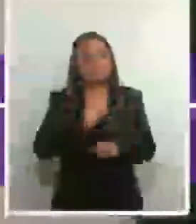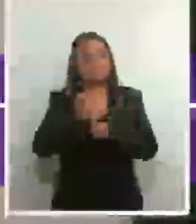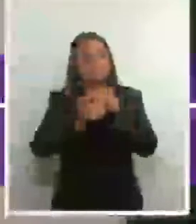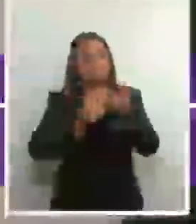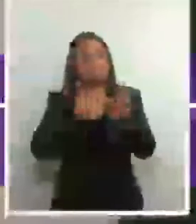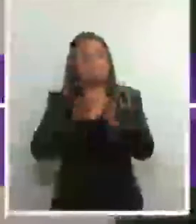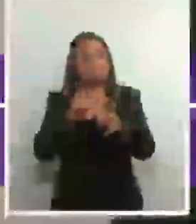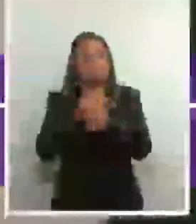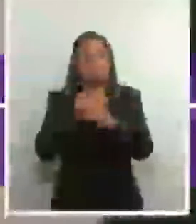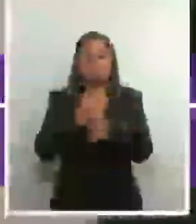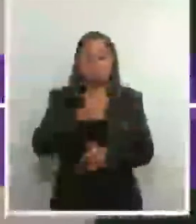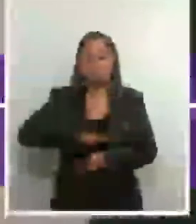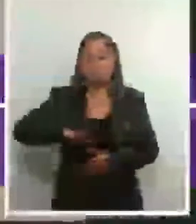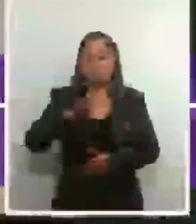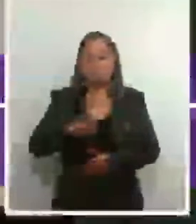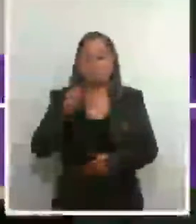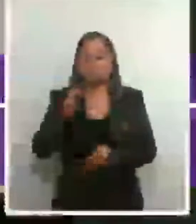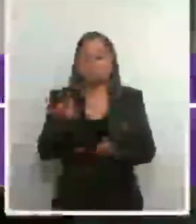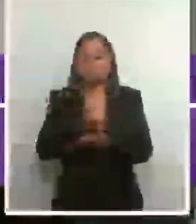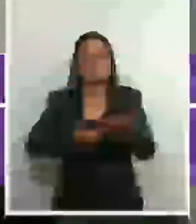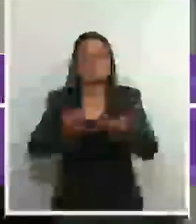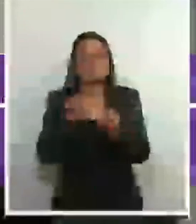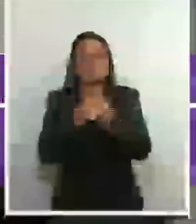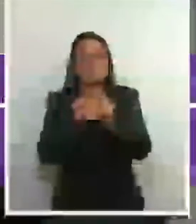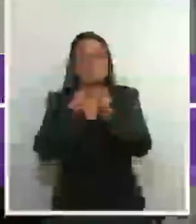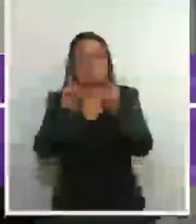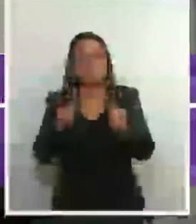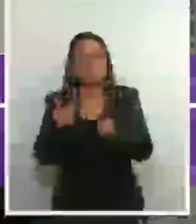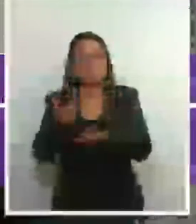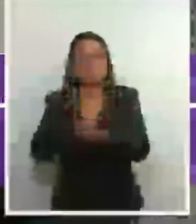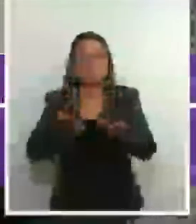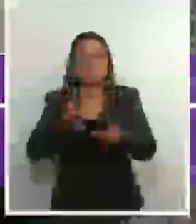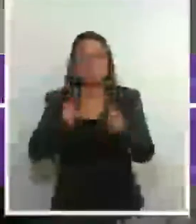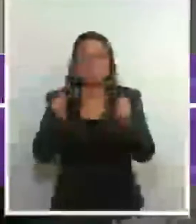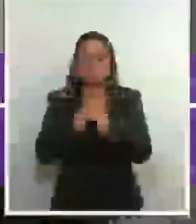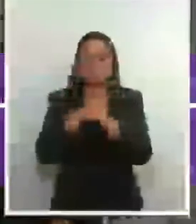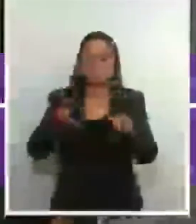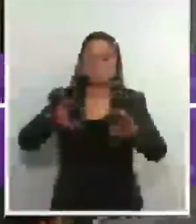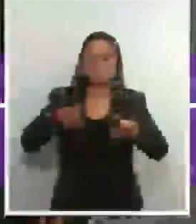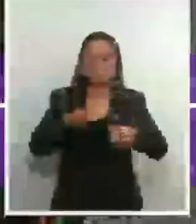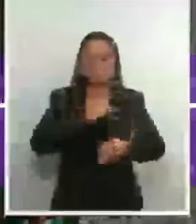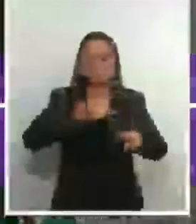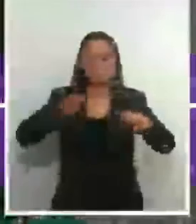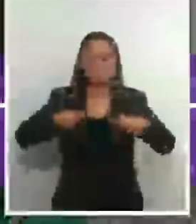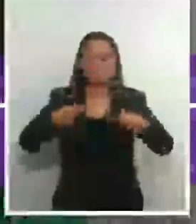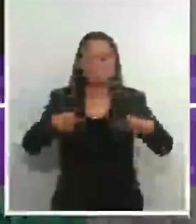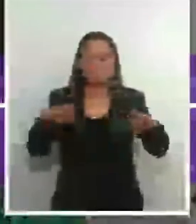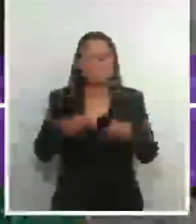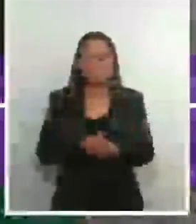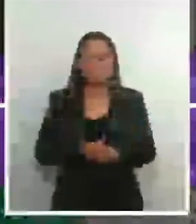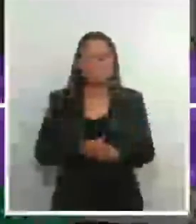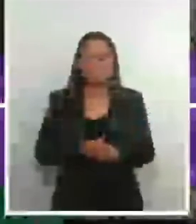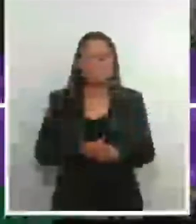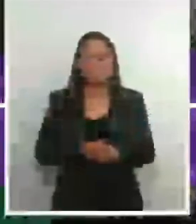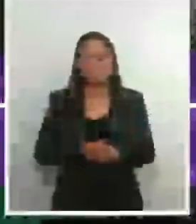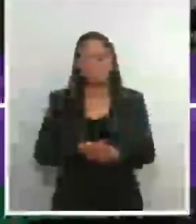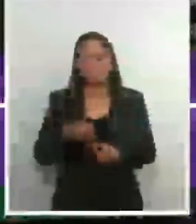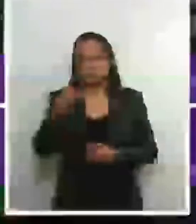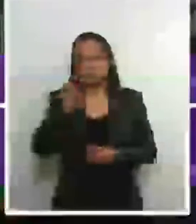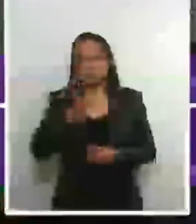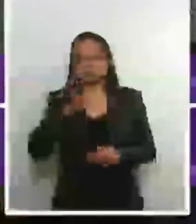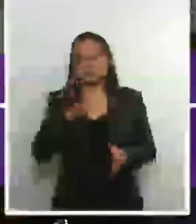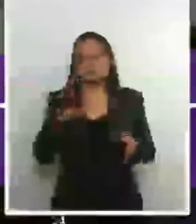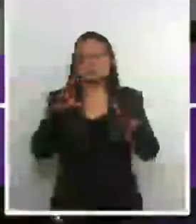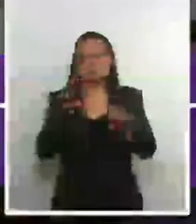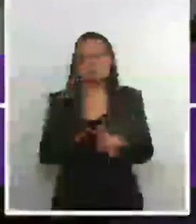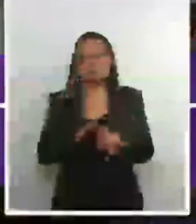libertades, así como la convivencia pacífica entre todas las personas. La selección, ingreso,